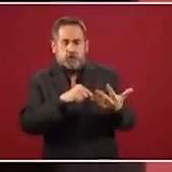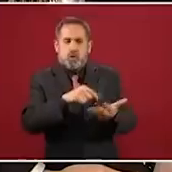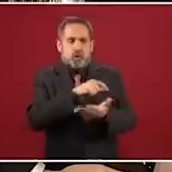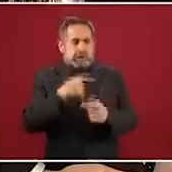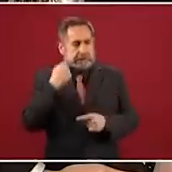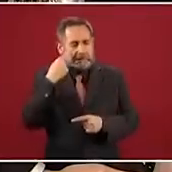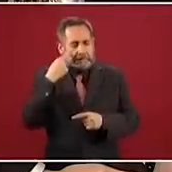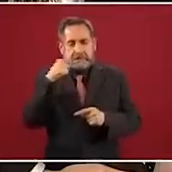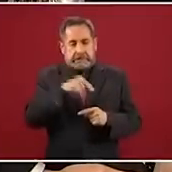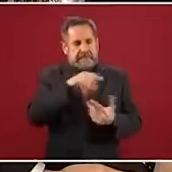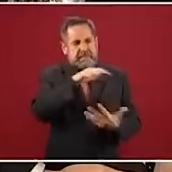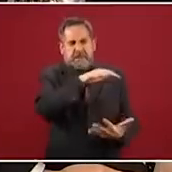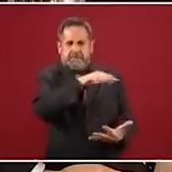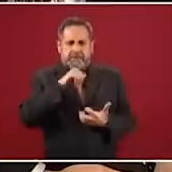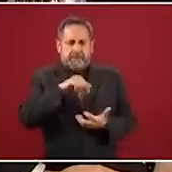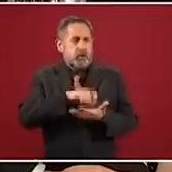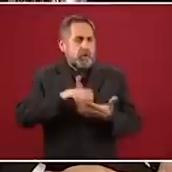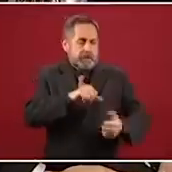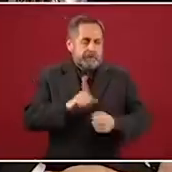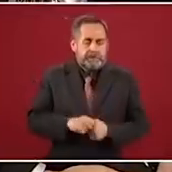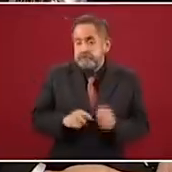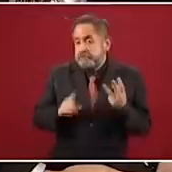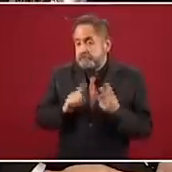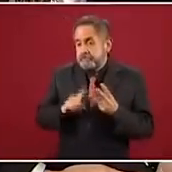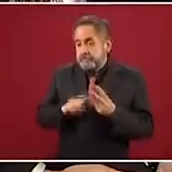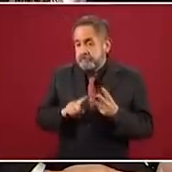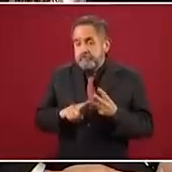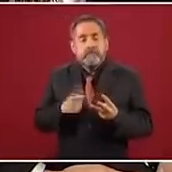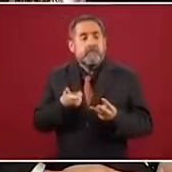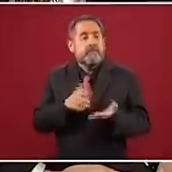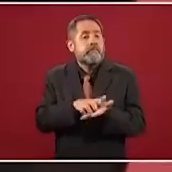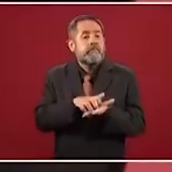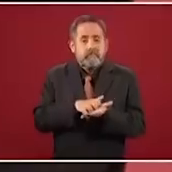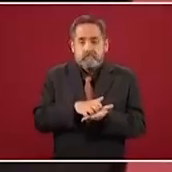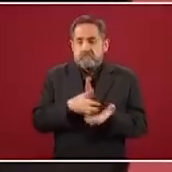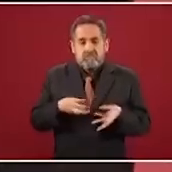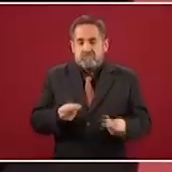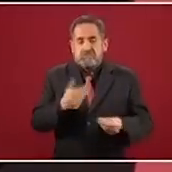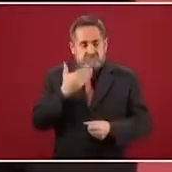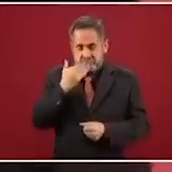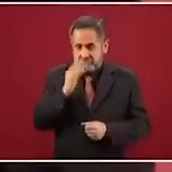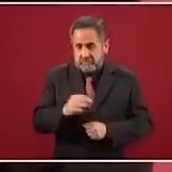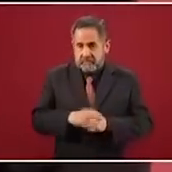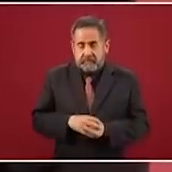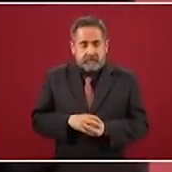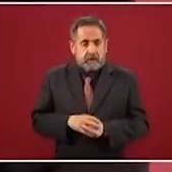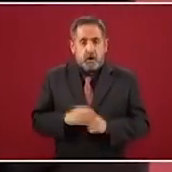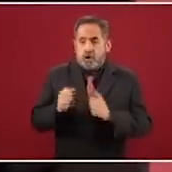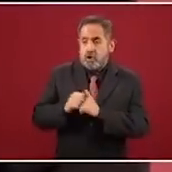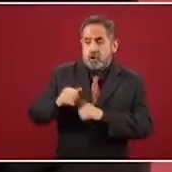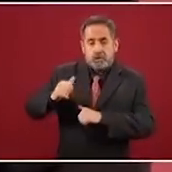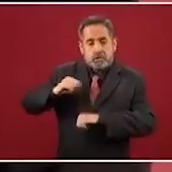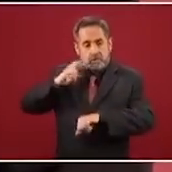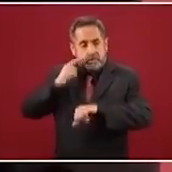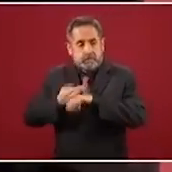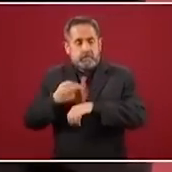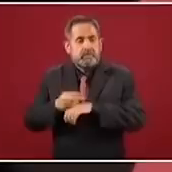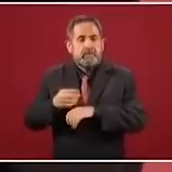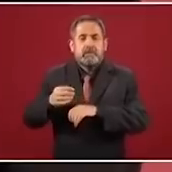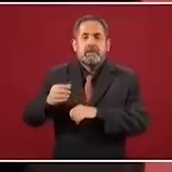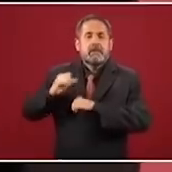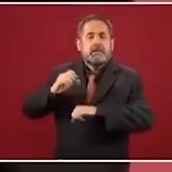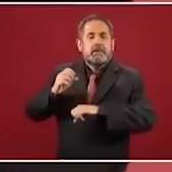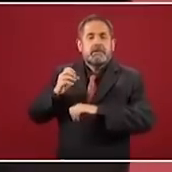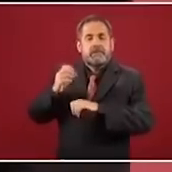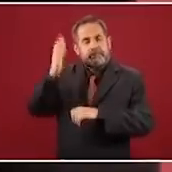preferentes. Finalmente, la tercera parte de la optimización es la económica y, tutelados por la Oficialía Mayor de Hacienda,